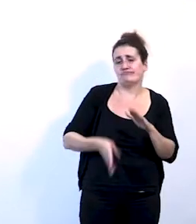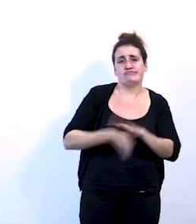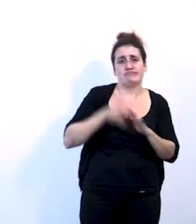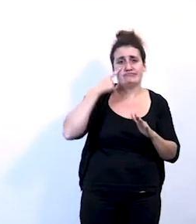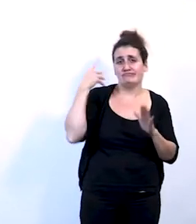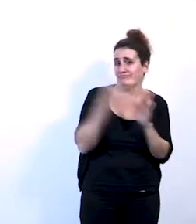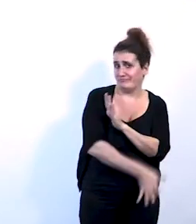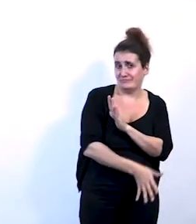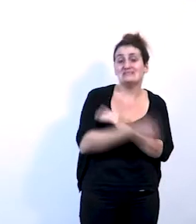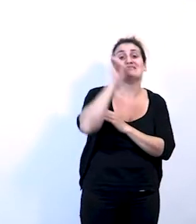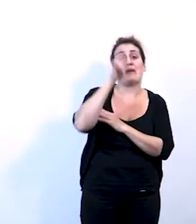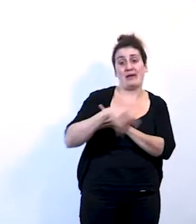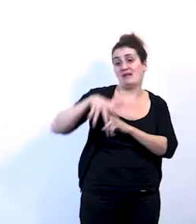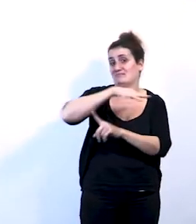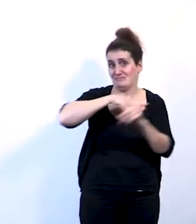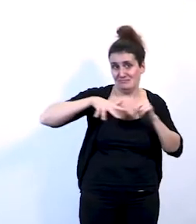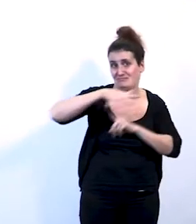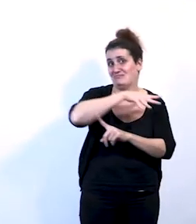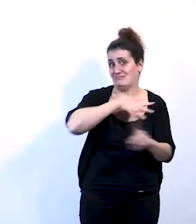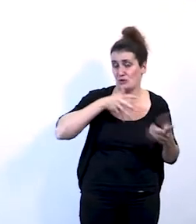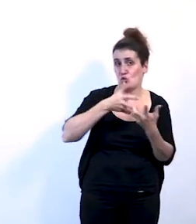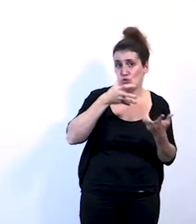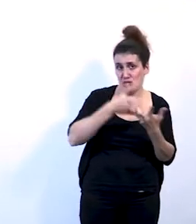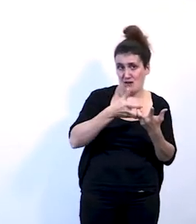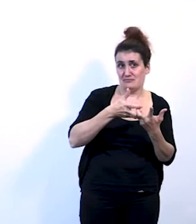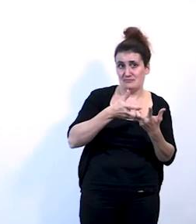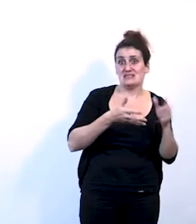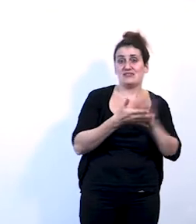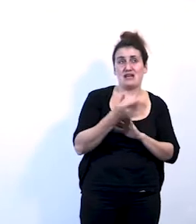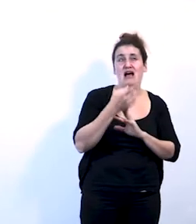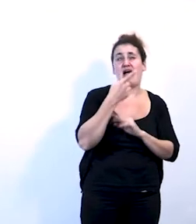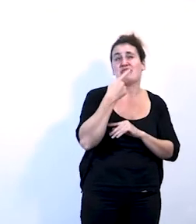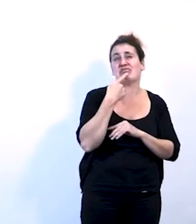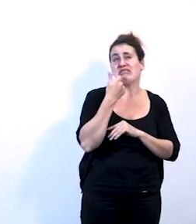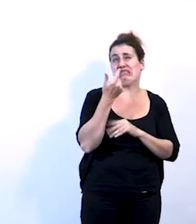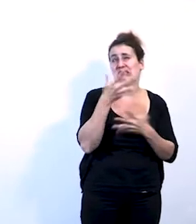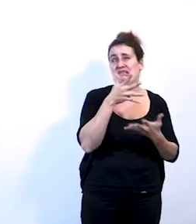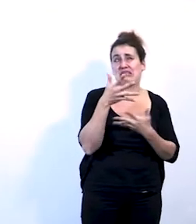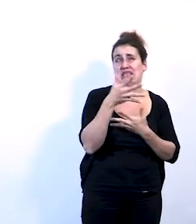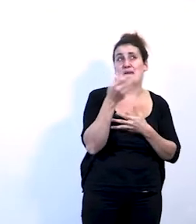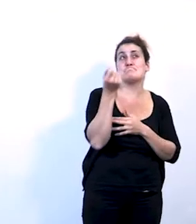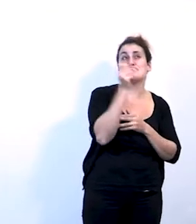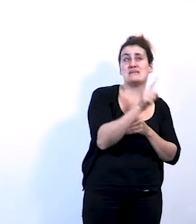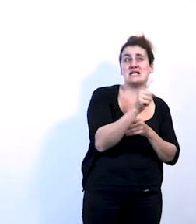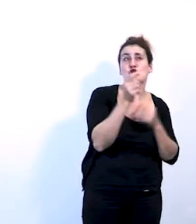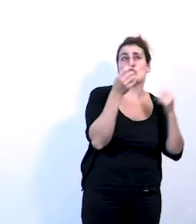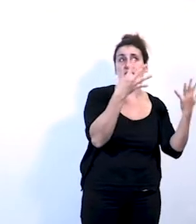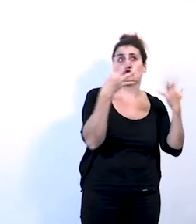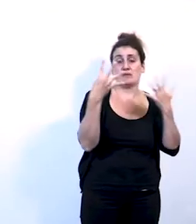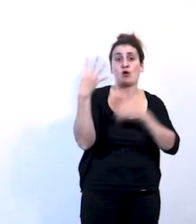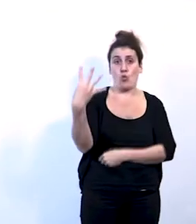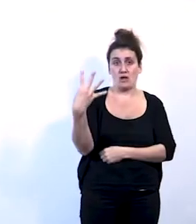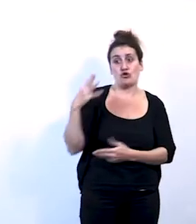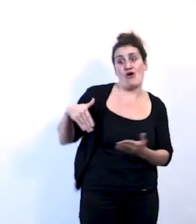también contextualizada, que quiero decir que de 2000, de 1994